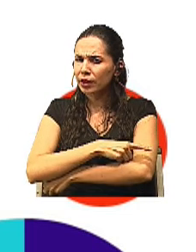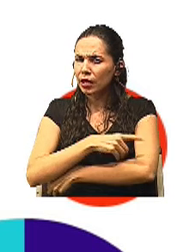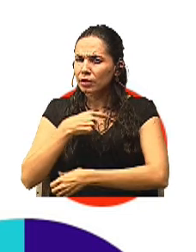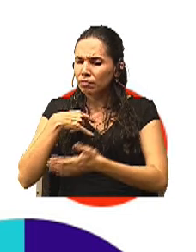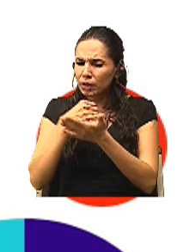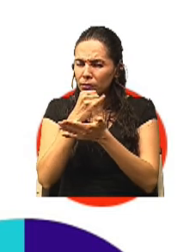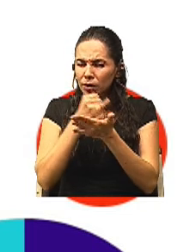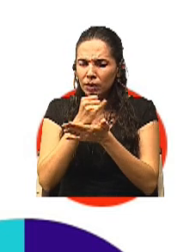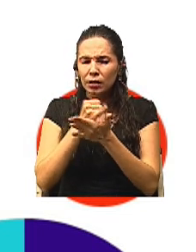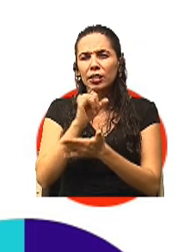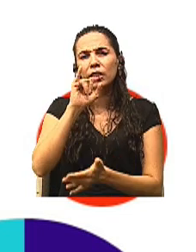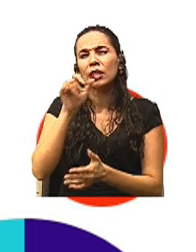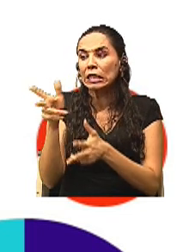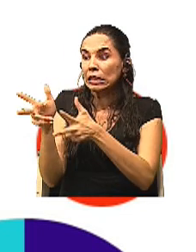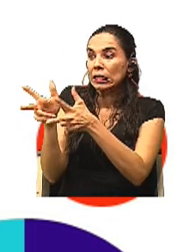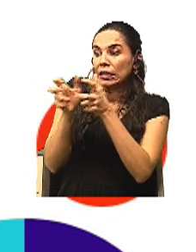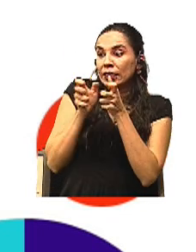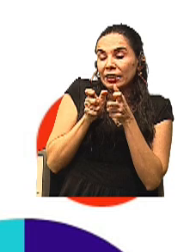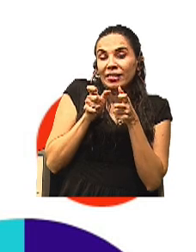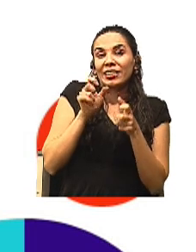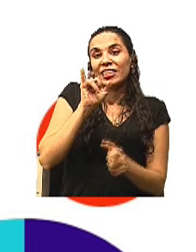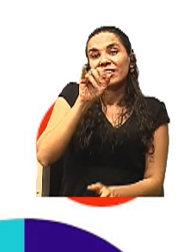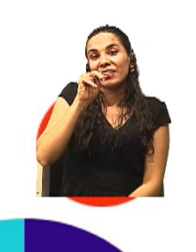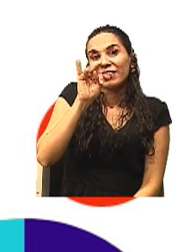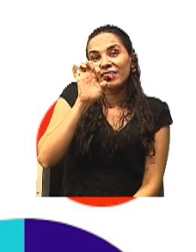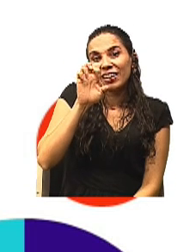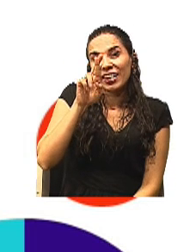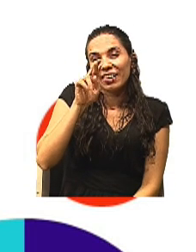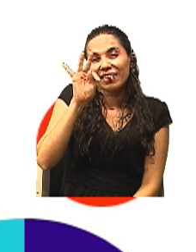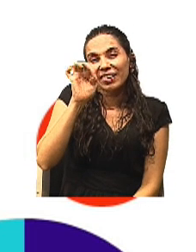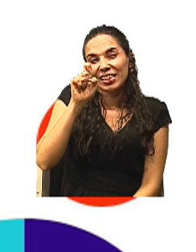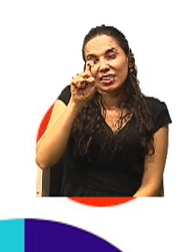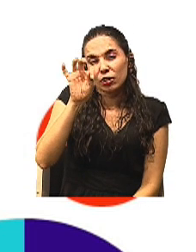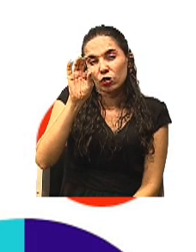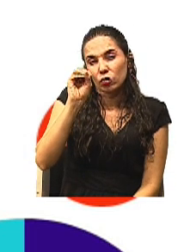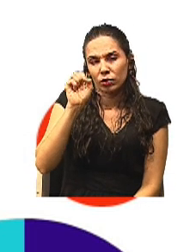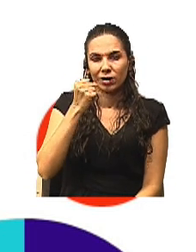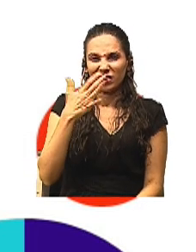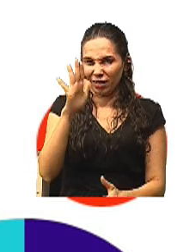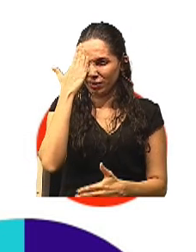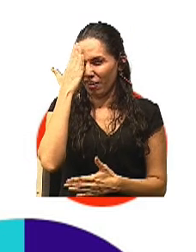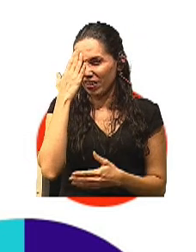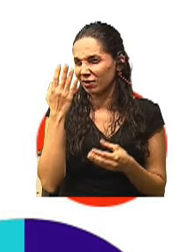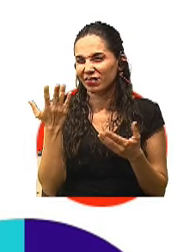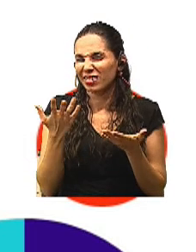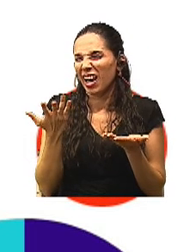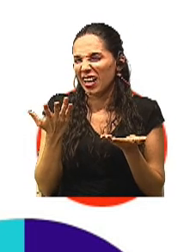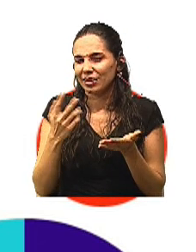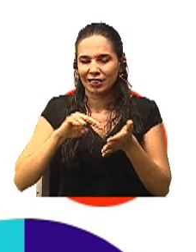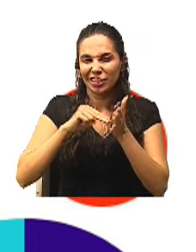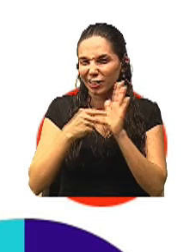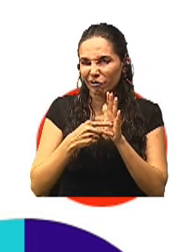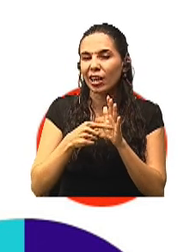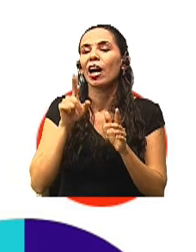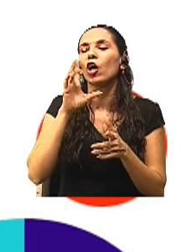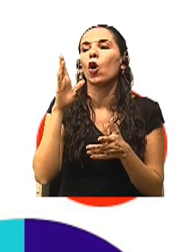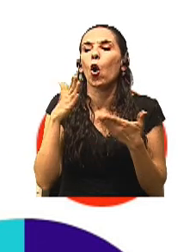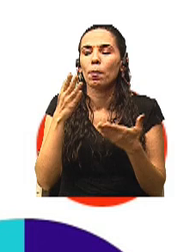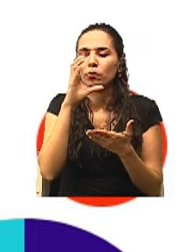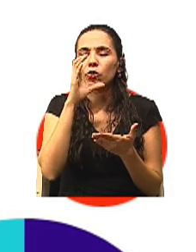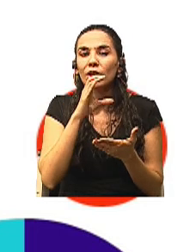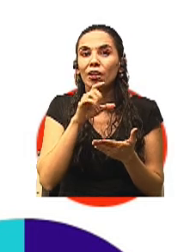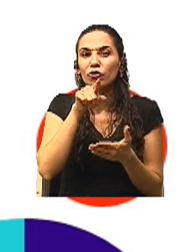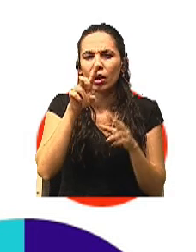los intertextos. Ya saben qué son y cómo buscarlos. Y van a hacer el análisis de esas